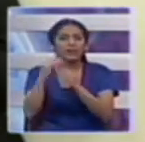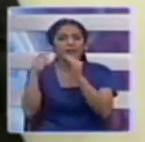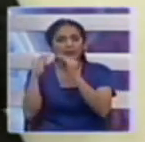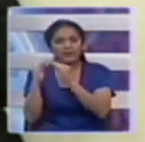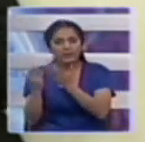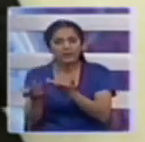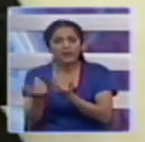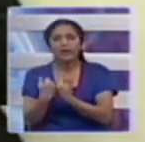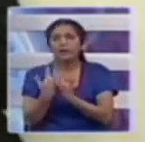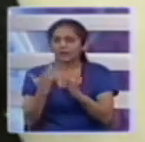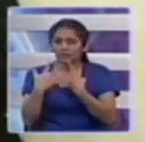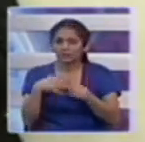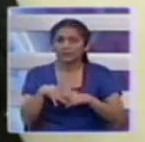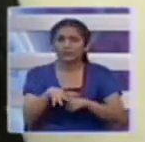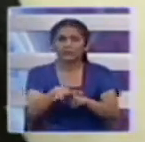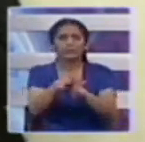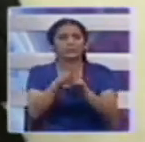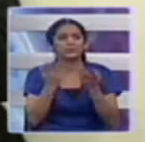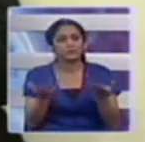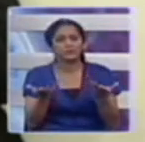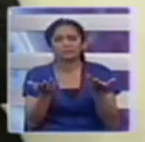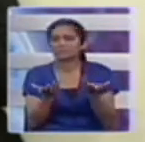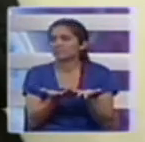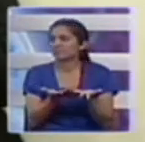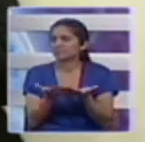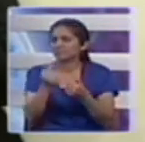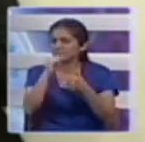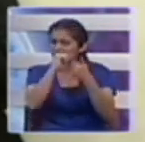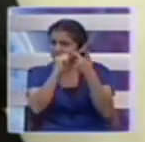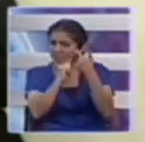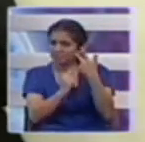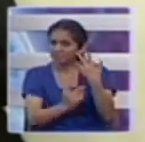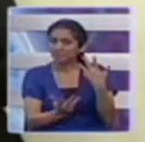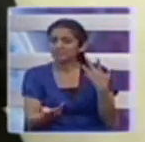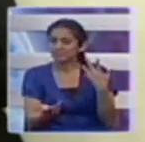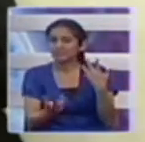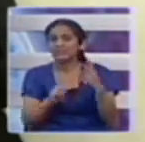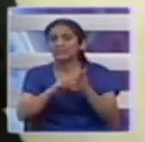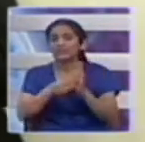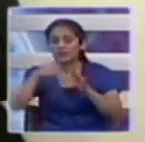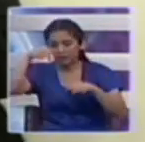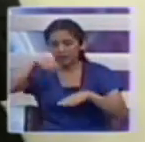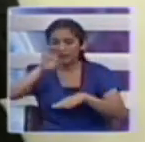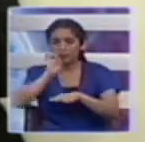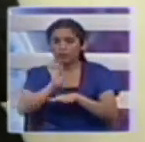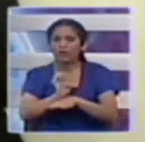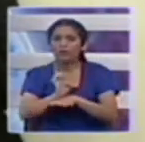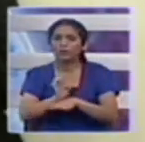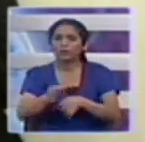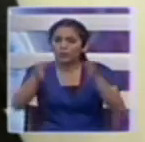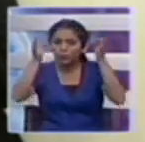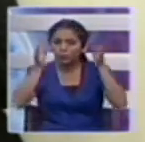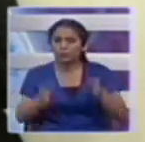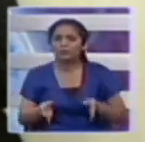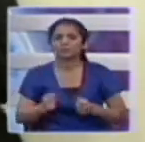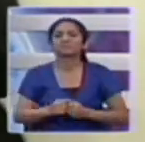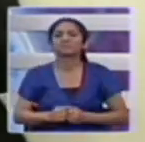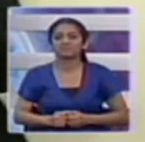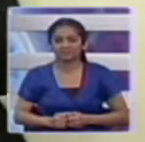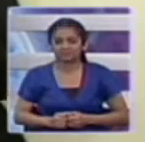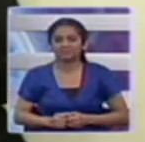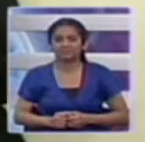seguridad social. Eso nos hace pioneros en una serie de políticas de justicia social e inclusión. El país ha ganado en esta